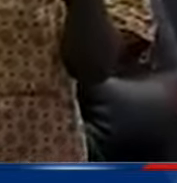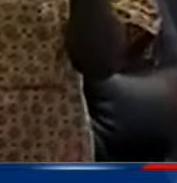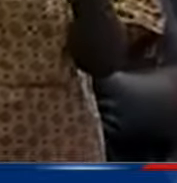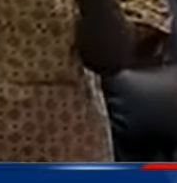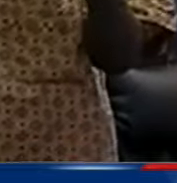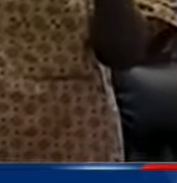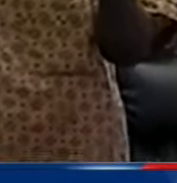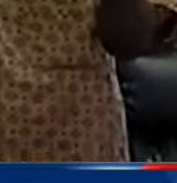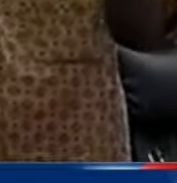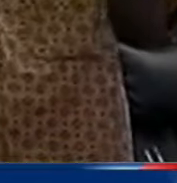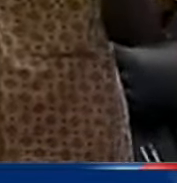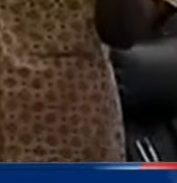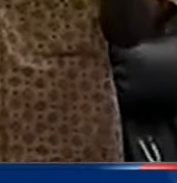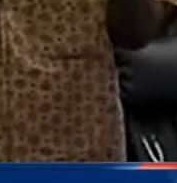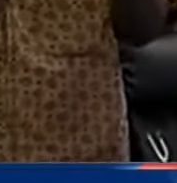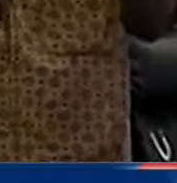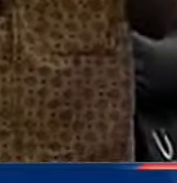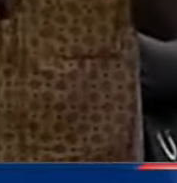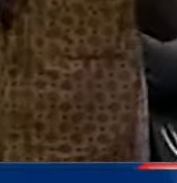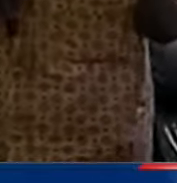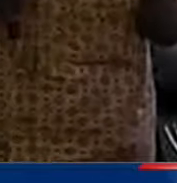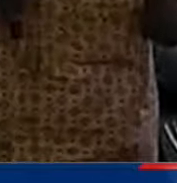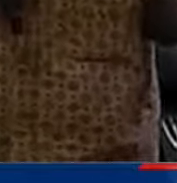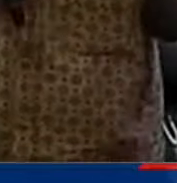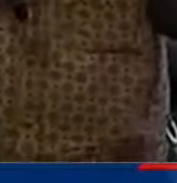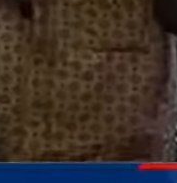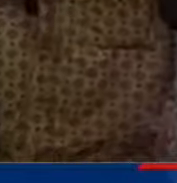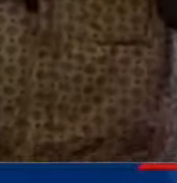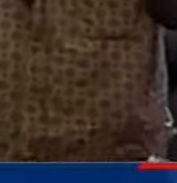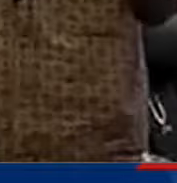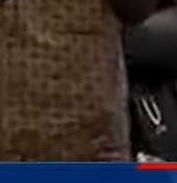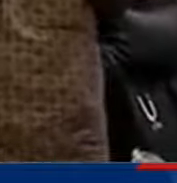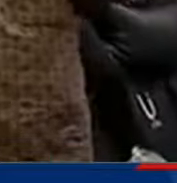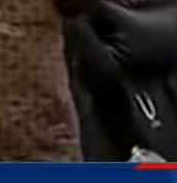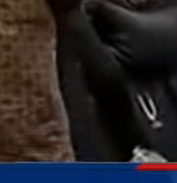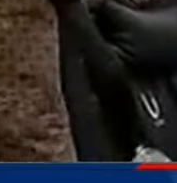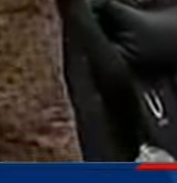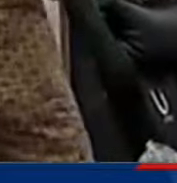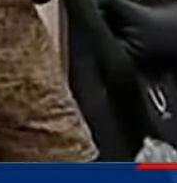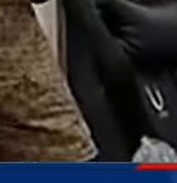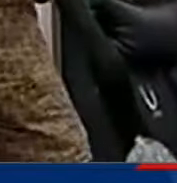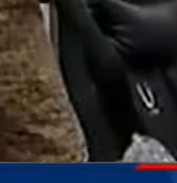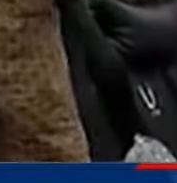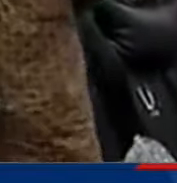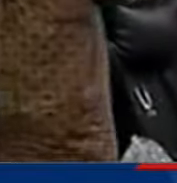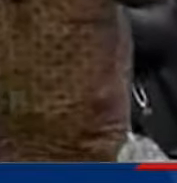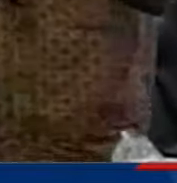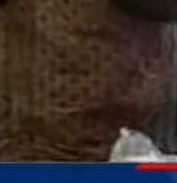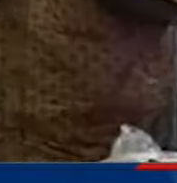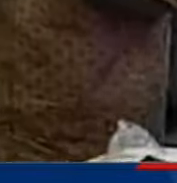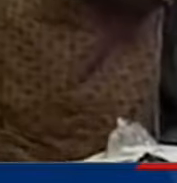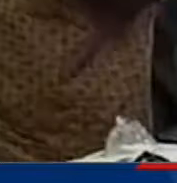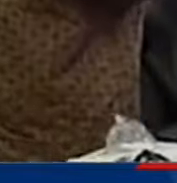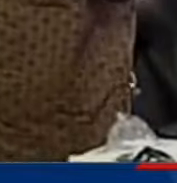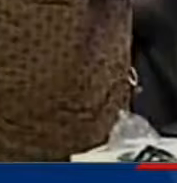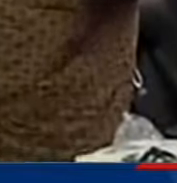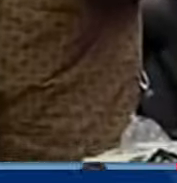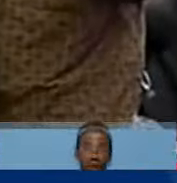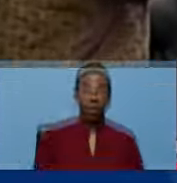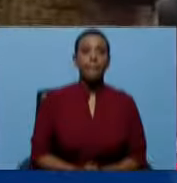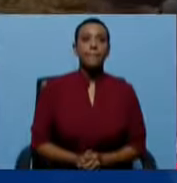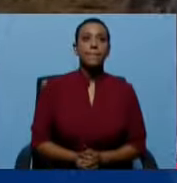para que a la hora de que nuestros muchachos puedan potenciar, como usted lo decía hace un rato, su conocimiento, ¿no?,